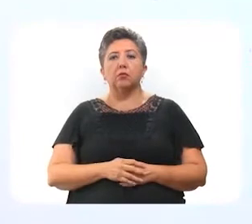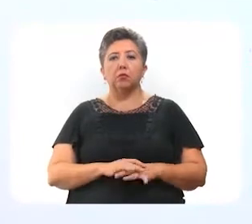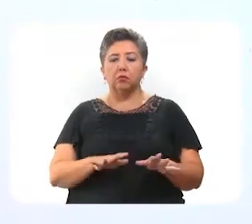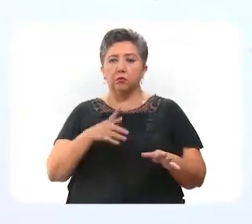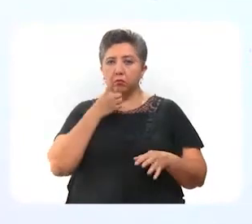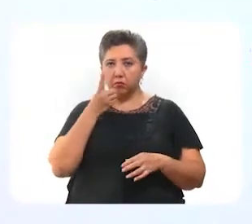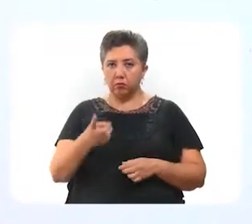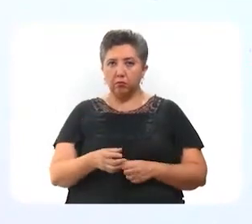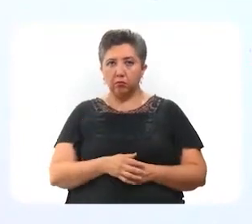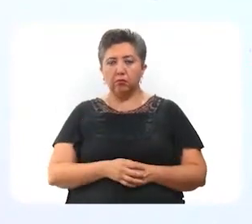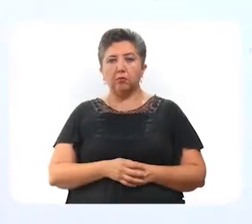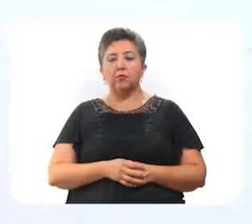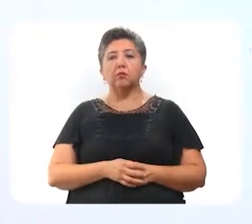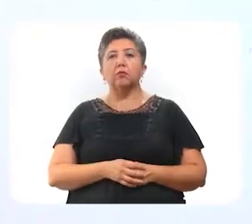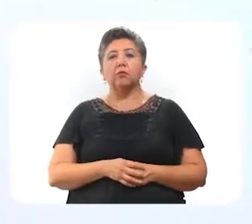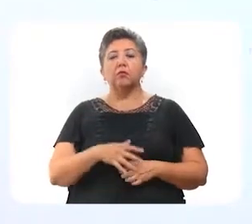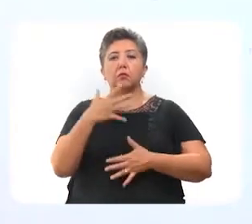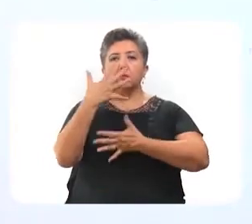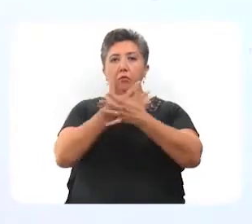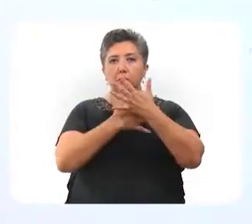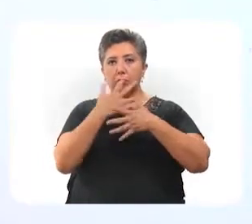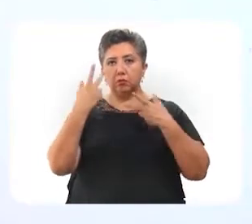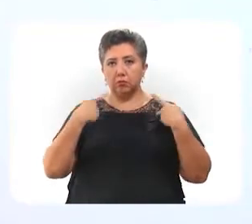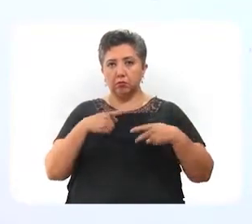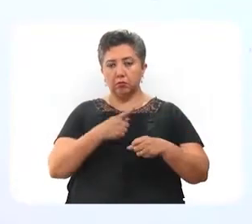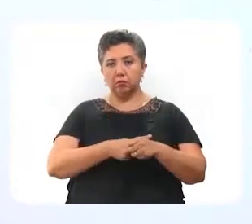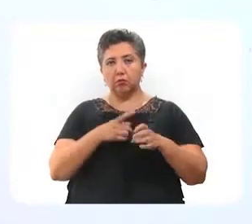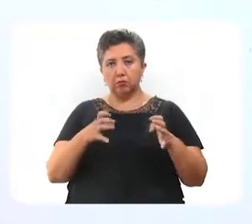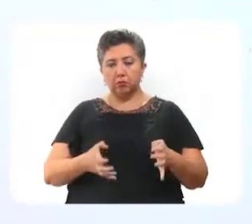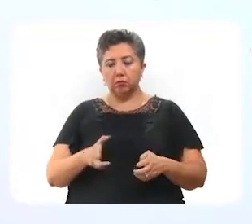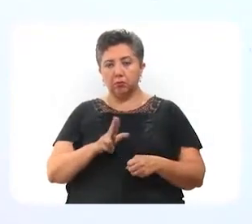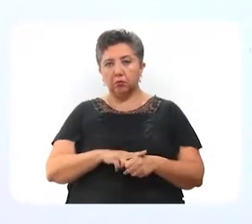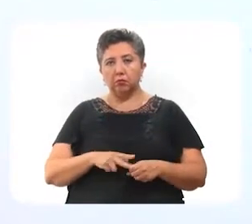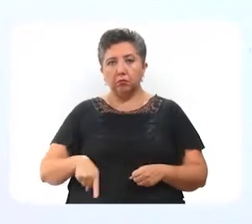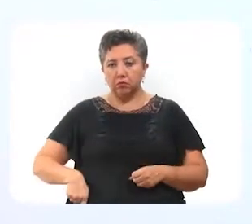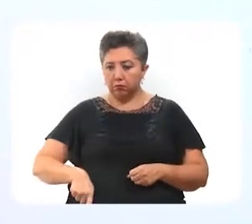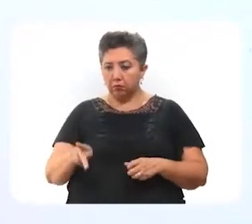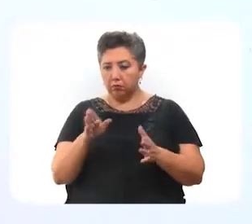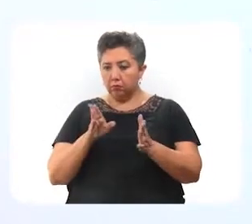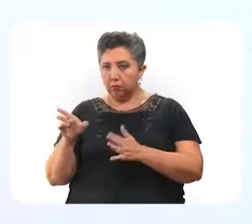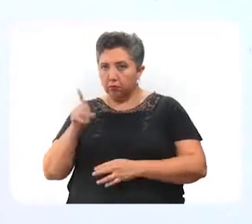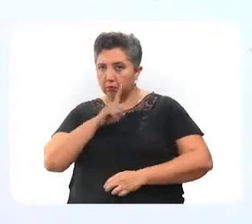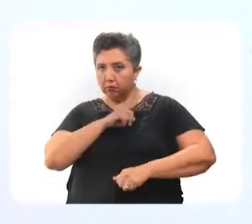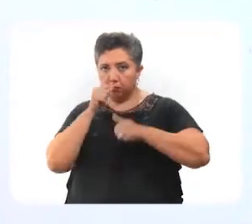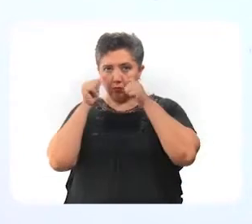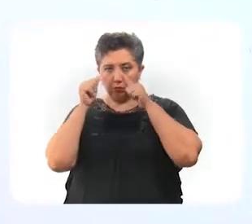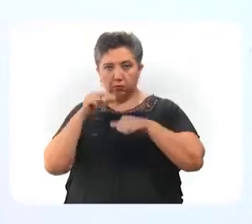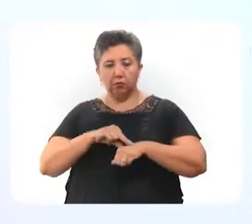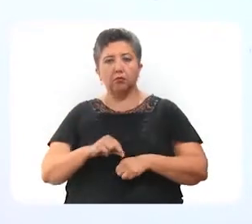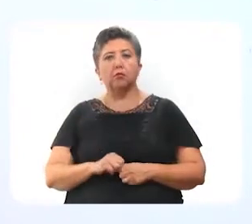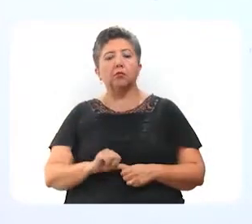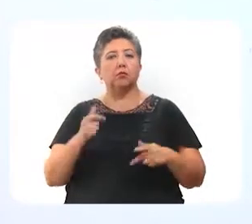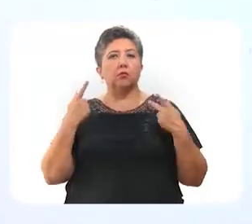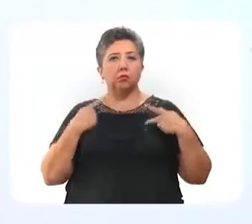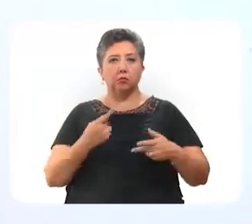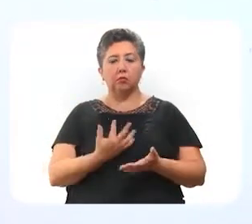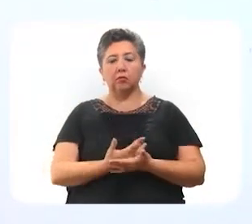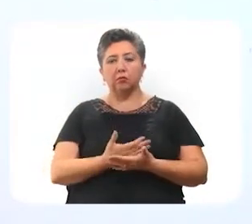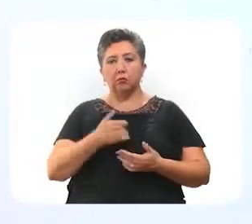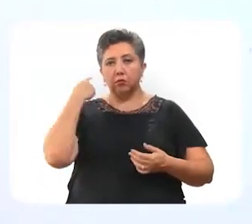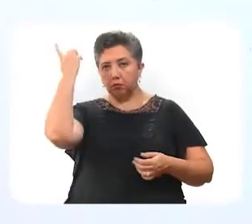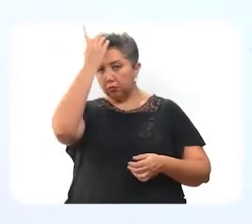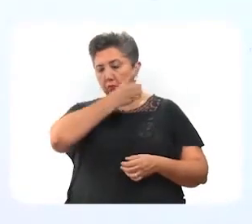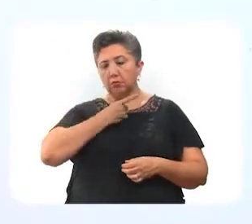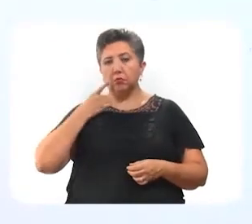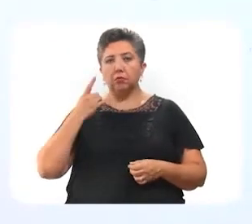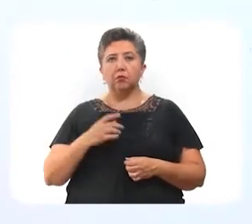leves. Como ya se mencionó, 15 de los casos positivos están en hospitales públicos y en aislamiento total. Hay otros